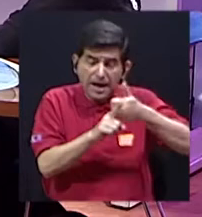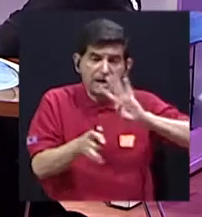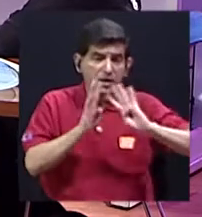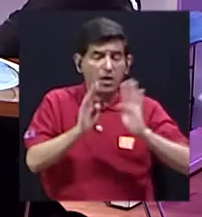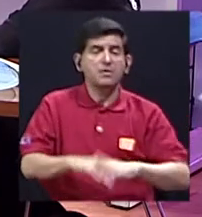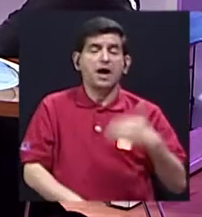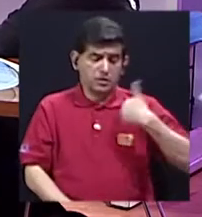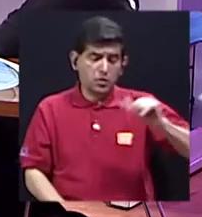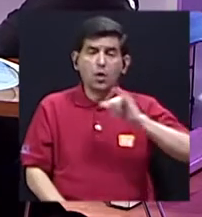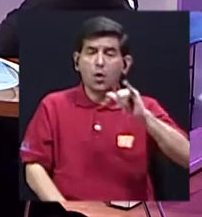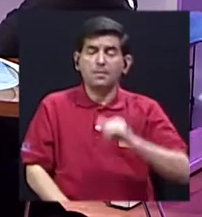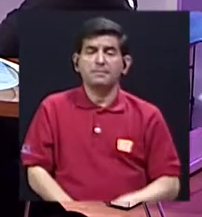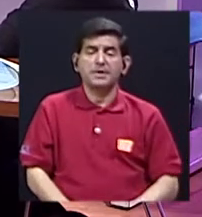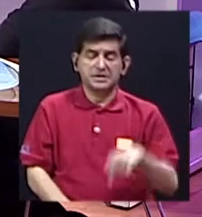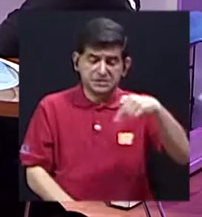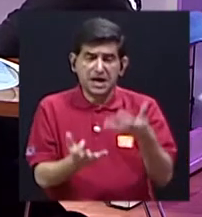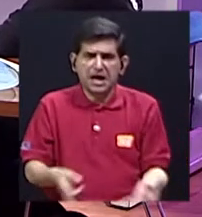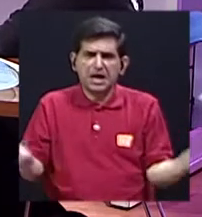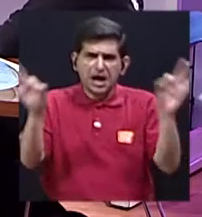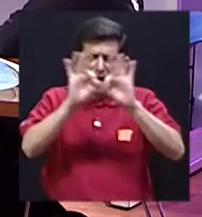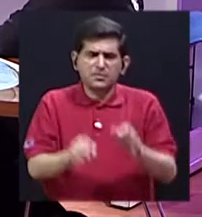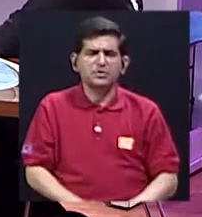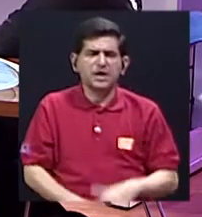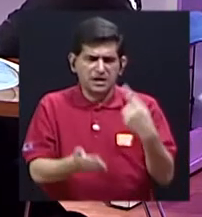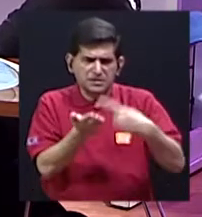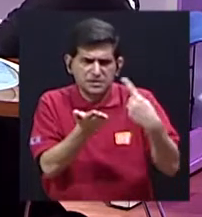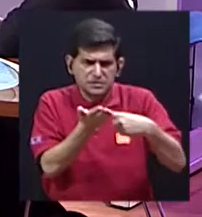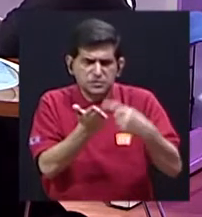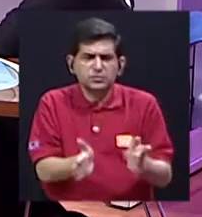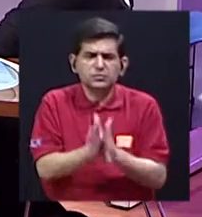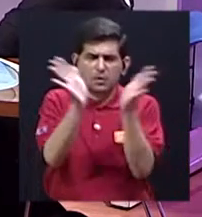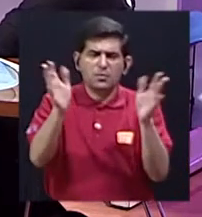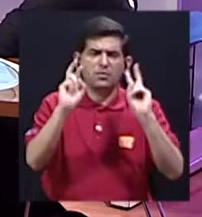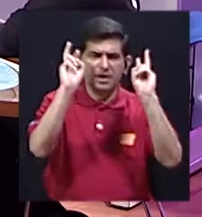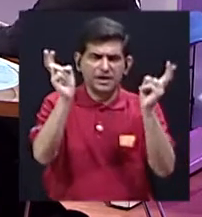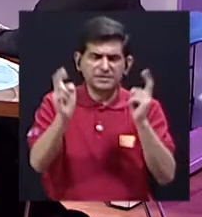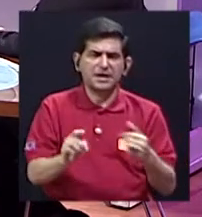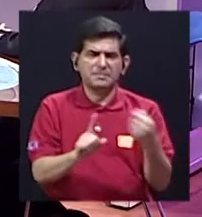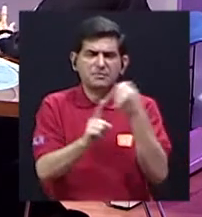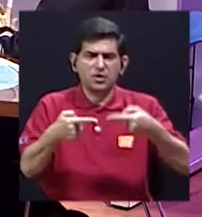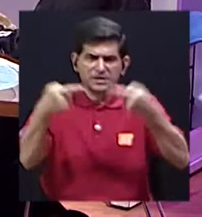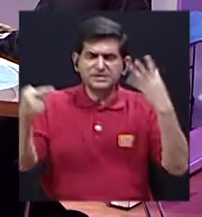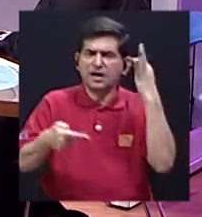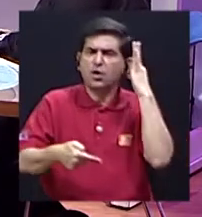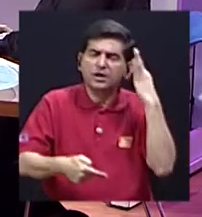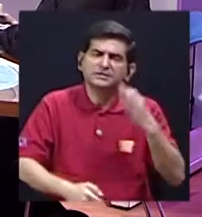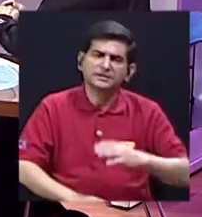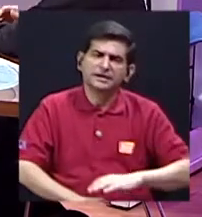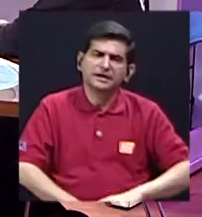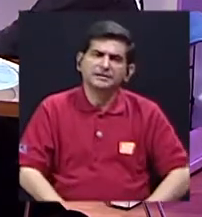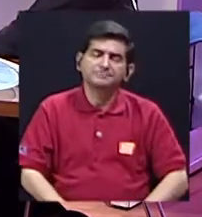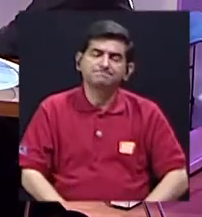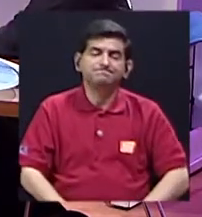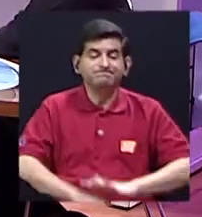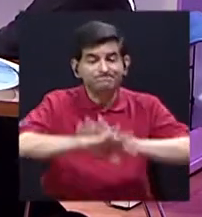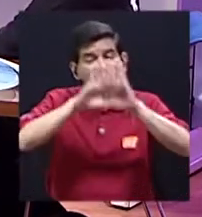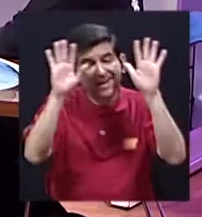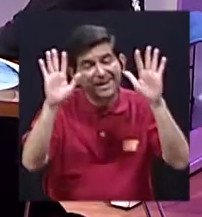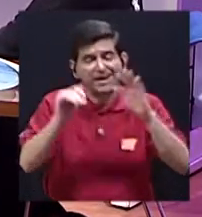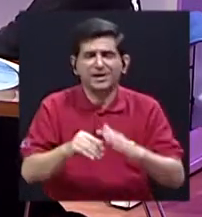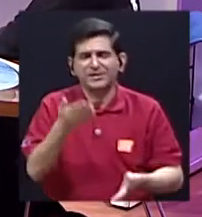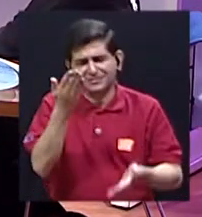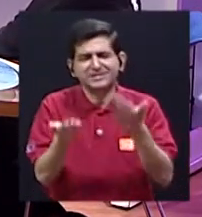hablar de hombres también y acá lo que nos importa es poner a la mesa públicamente el tema de la violencia contra las mujeres claro lo que pasa